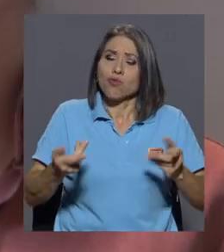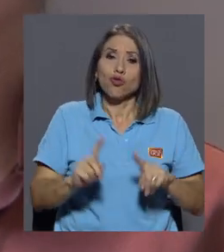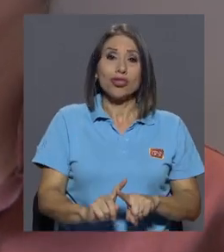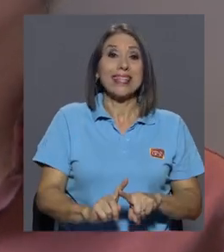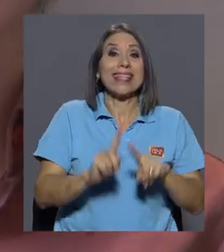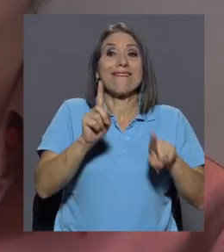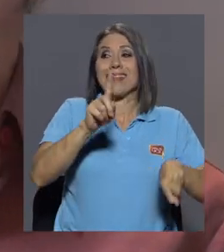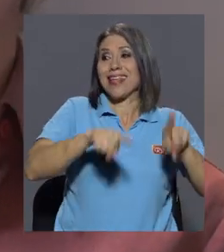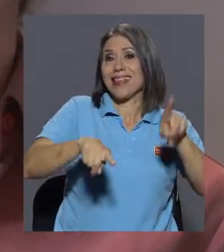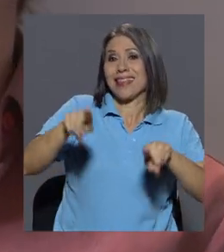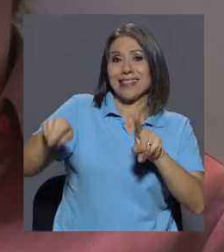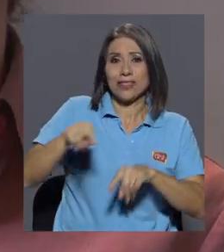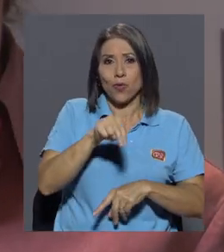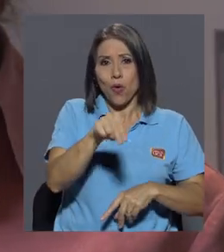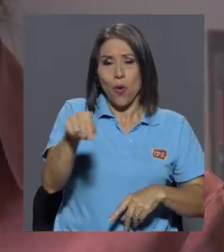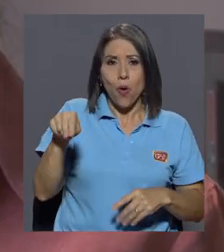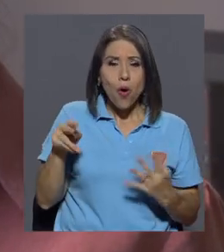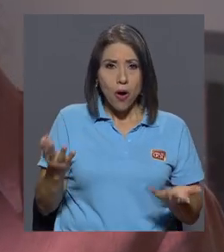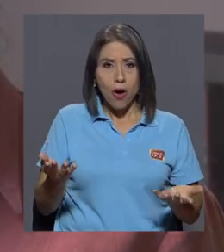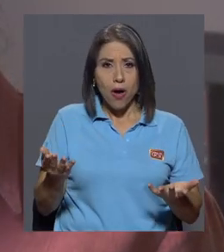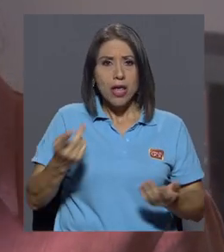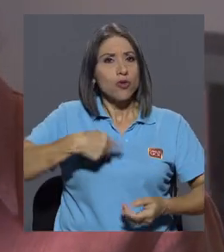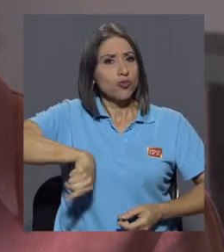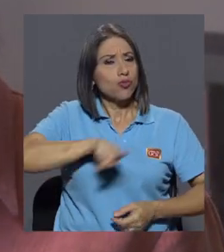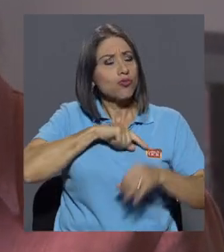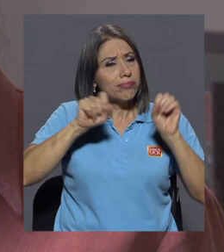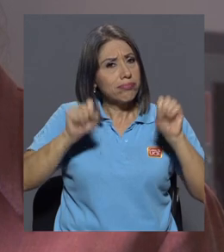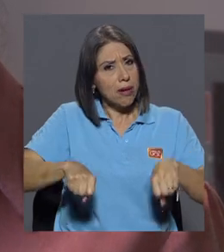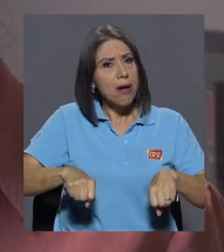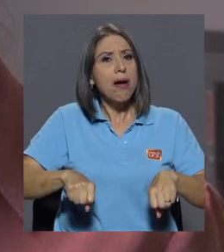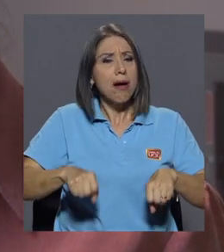sus compañeros y compañeras y somos capaces